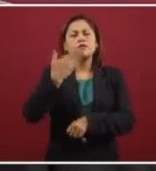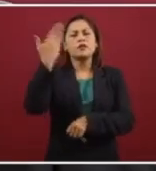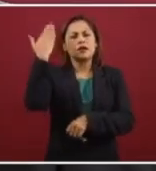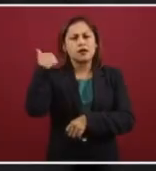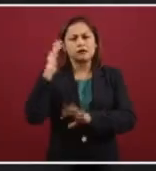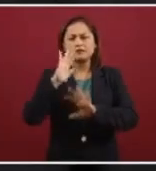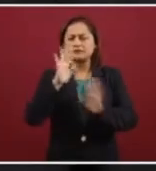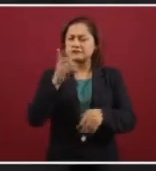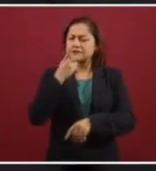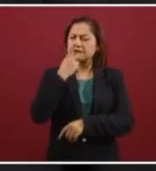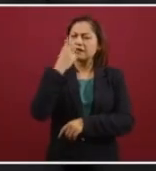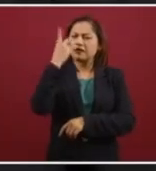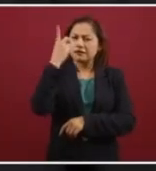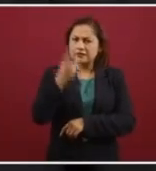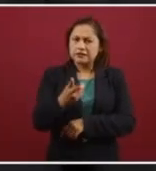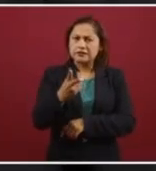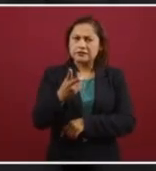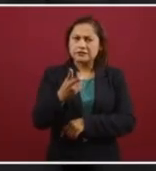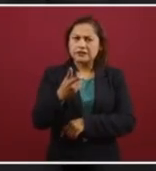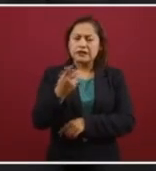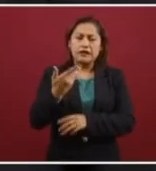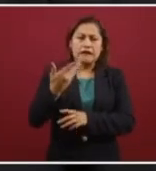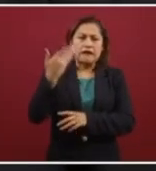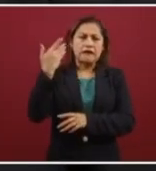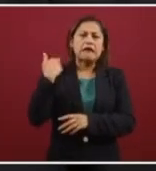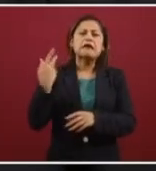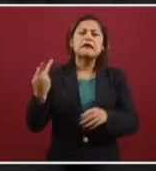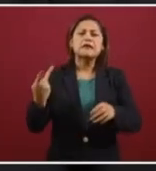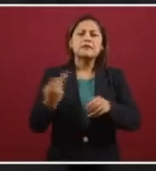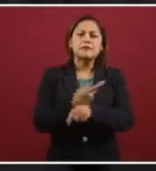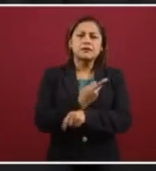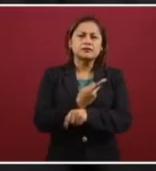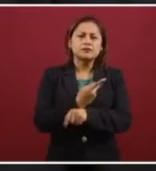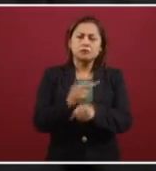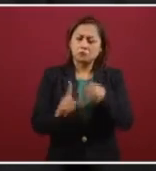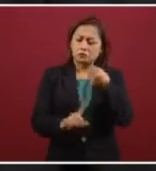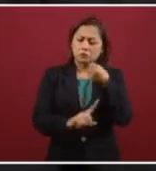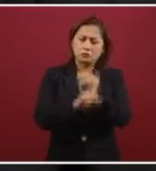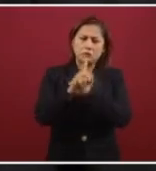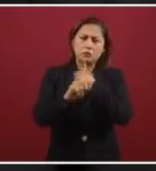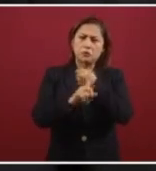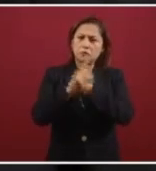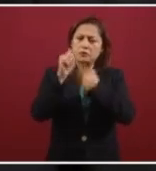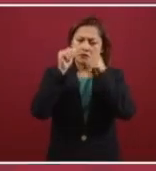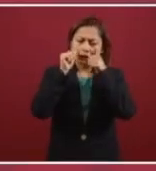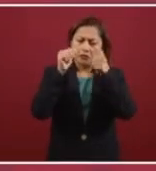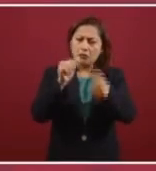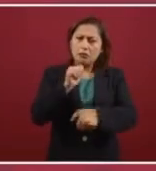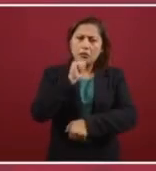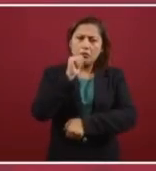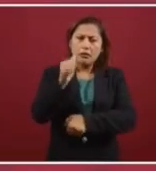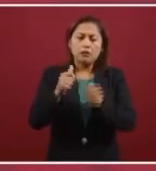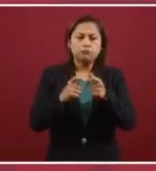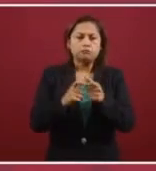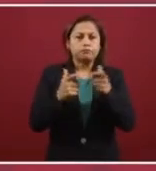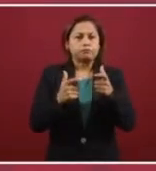se dejó crecer se atendió mal